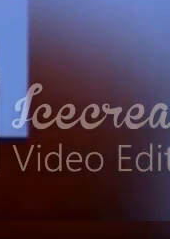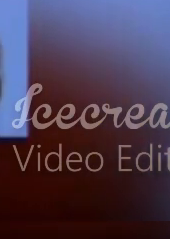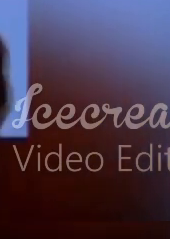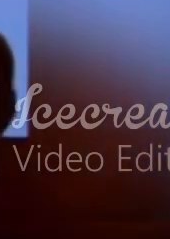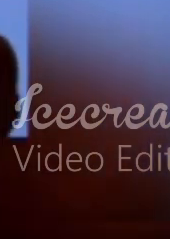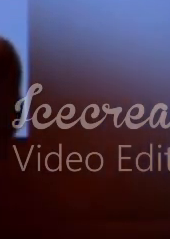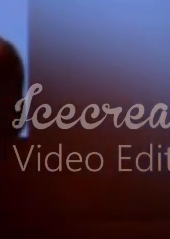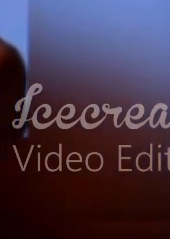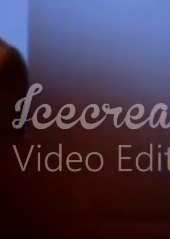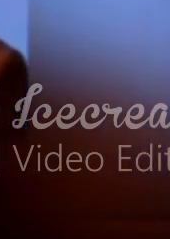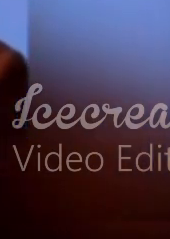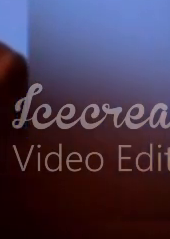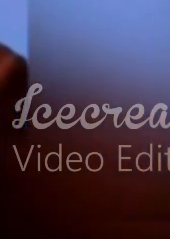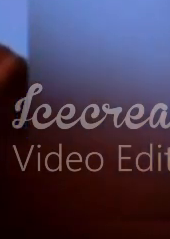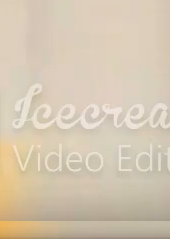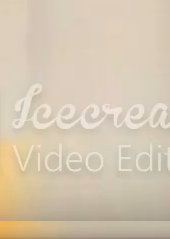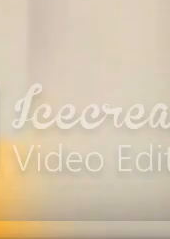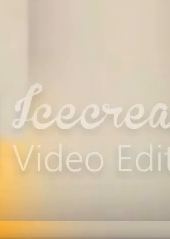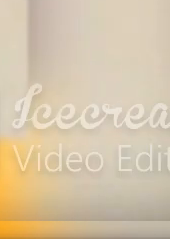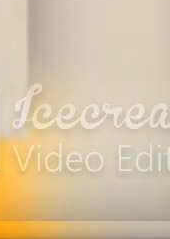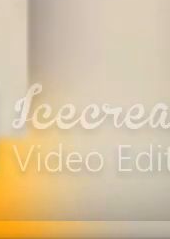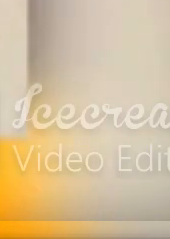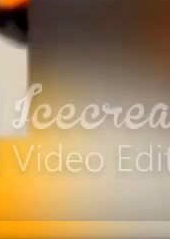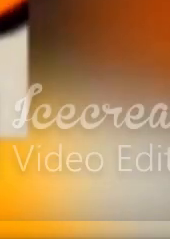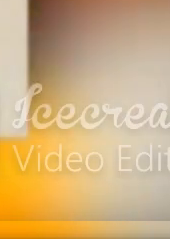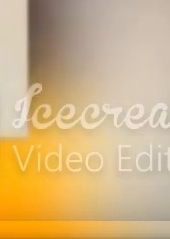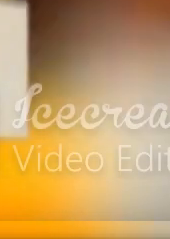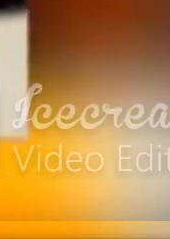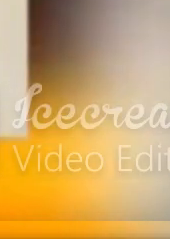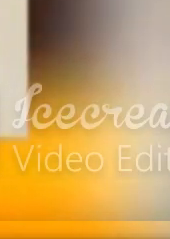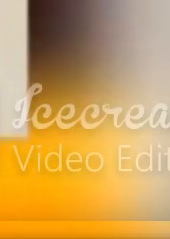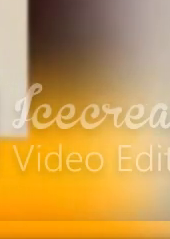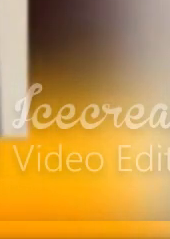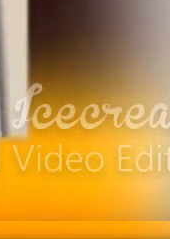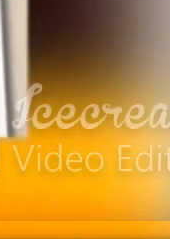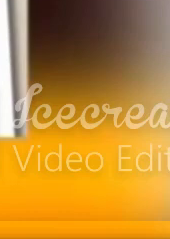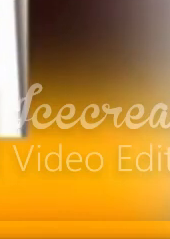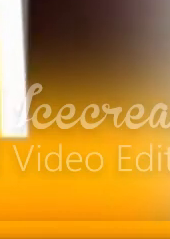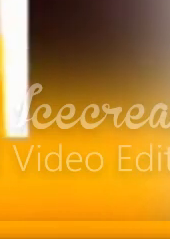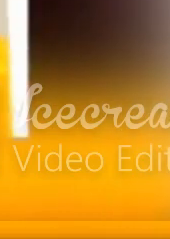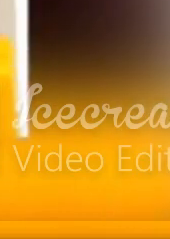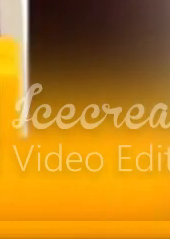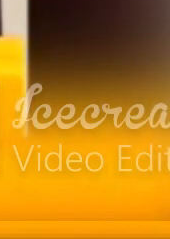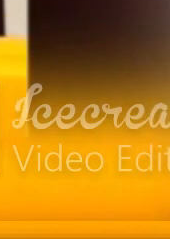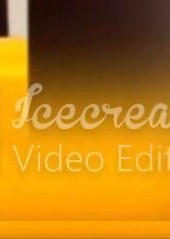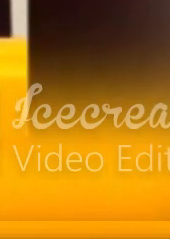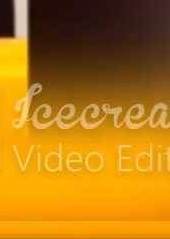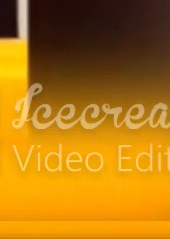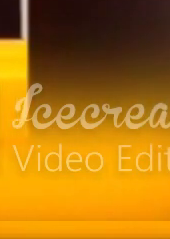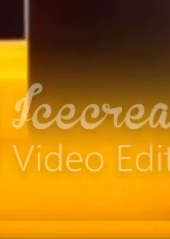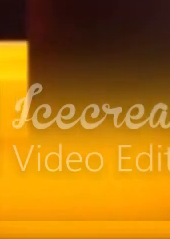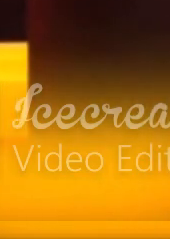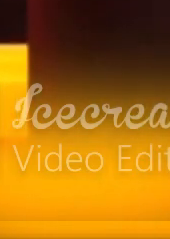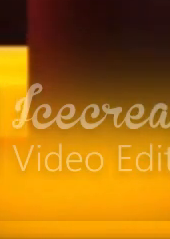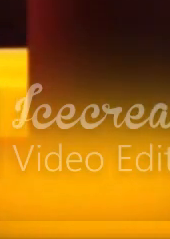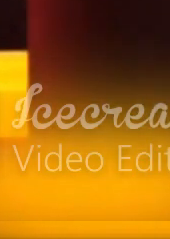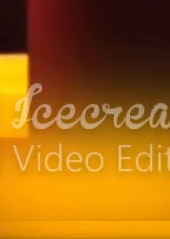es como su terapia para el estrés. Francisca lo hace por salud, porque la comida sabe de otra